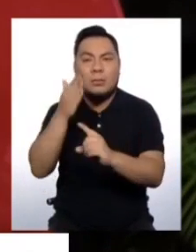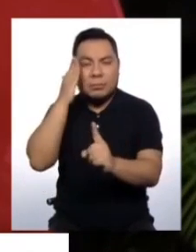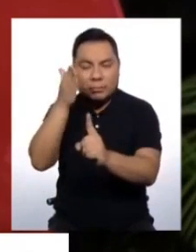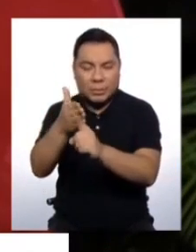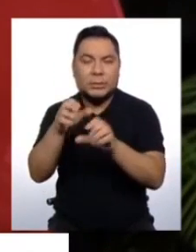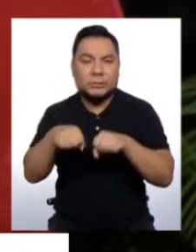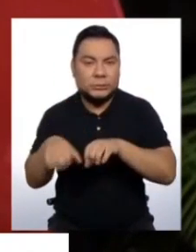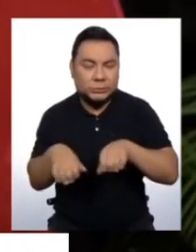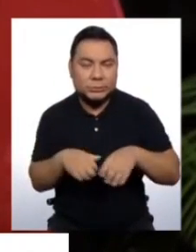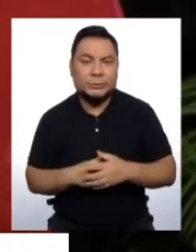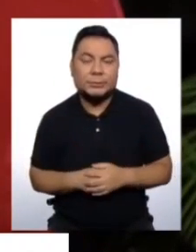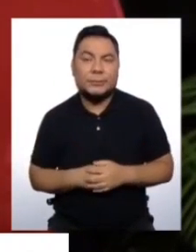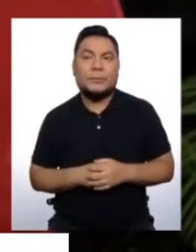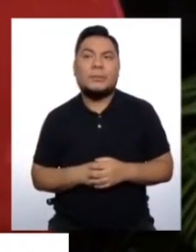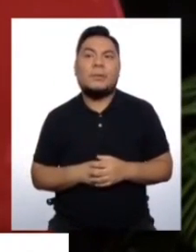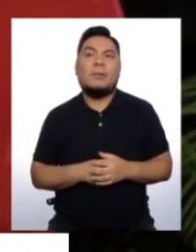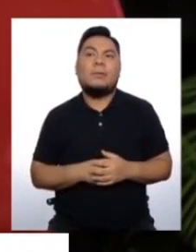estamos.